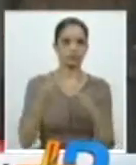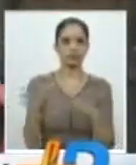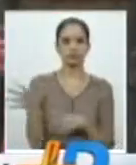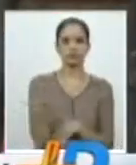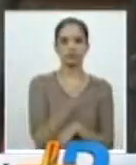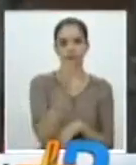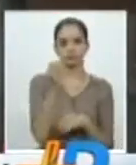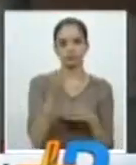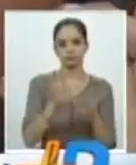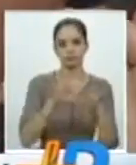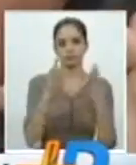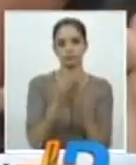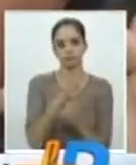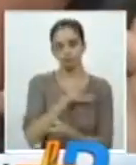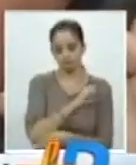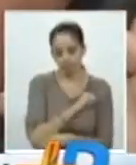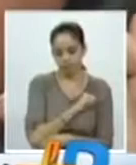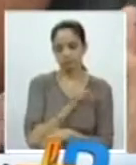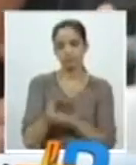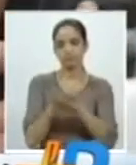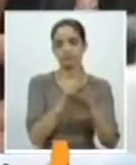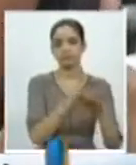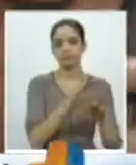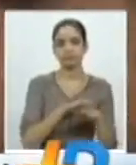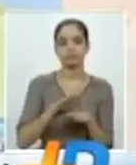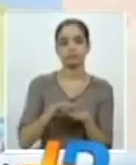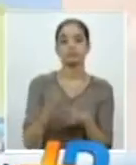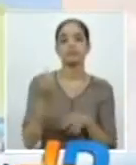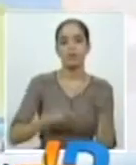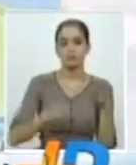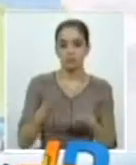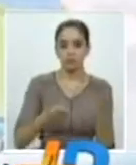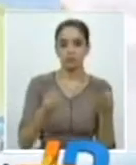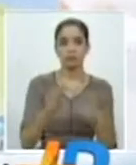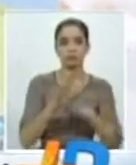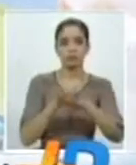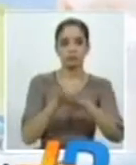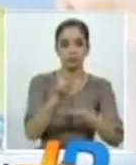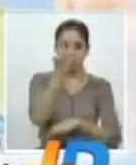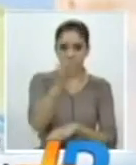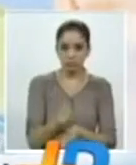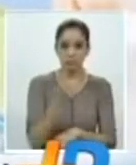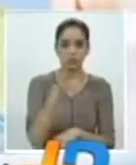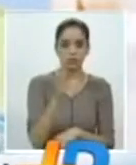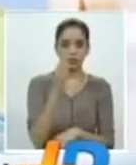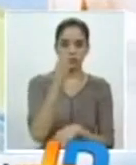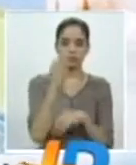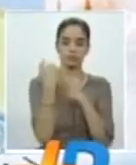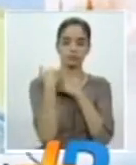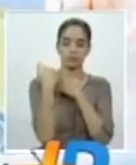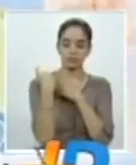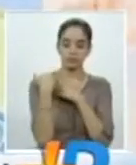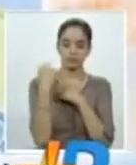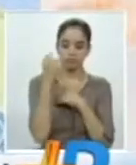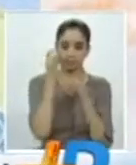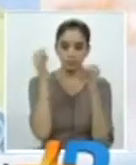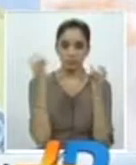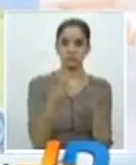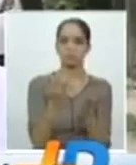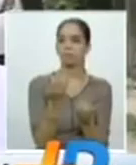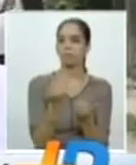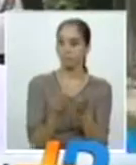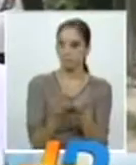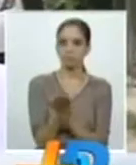los embarga, los familiares de Juan Camilo pidieron a las autoridades que se haga justicia y señalaron que José Luis García, uno de los responsables de la tragedia, aún sigue en